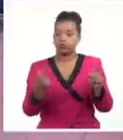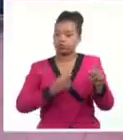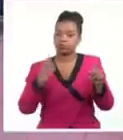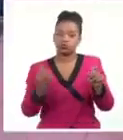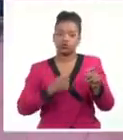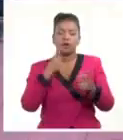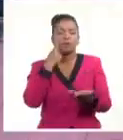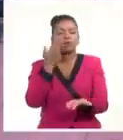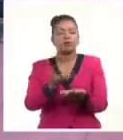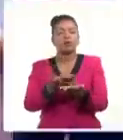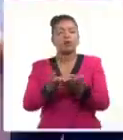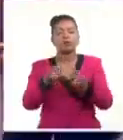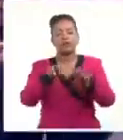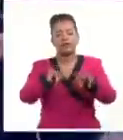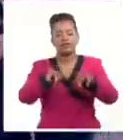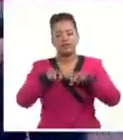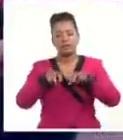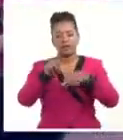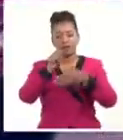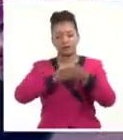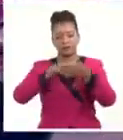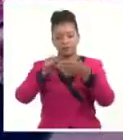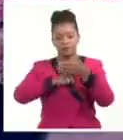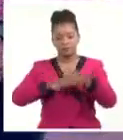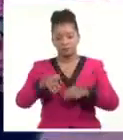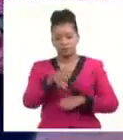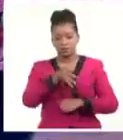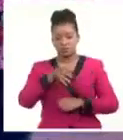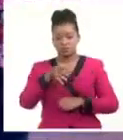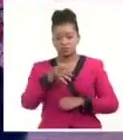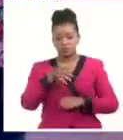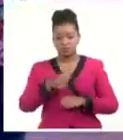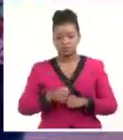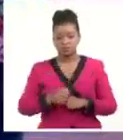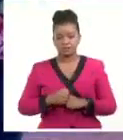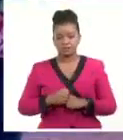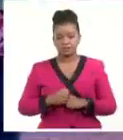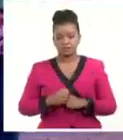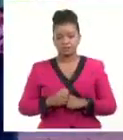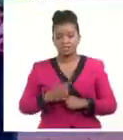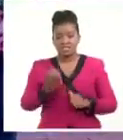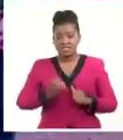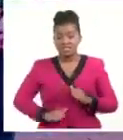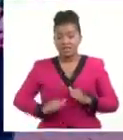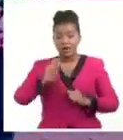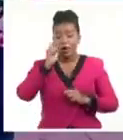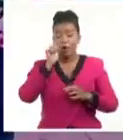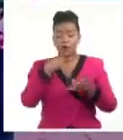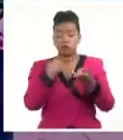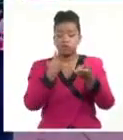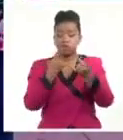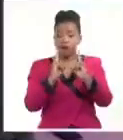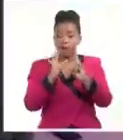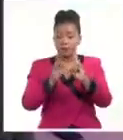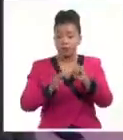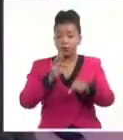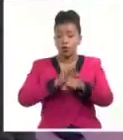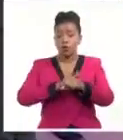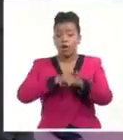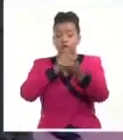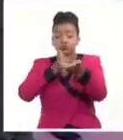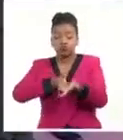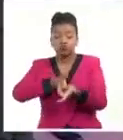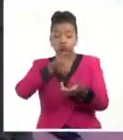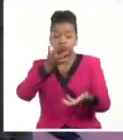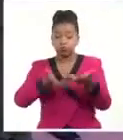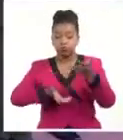de la Asamblea Municipal del Poder Popular. Entre ellos la hija de Juan Carlos Santana Garrido, quien perdiera la vida en cumplimiento de su